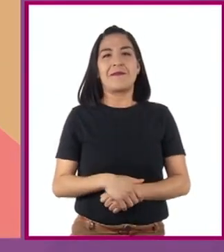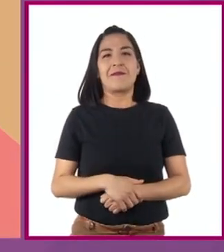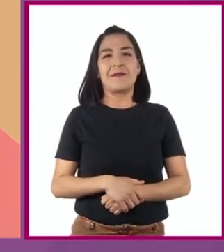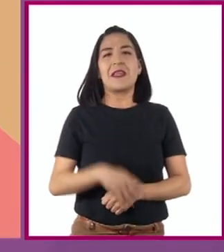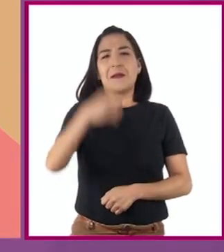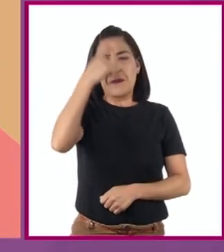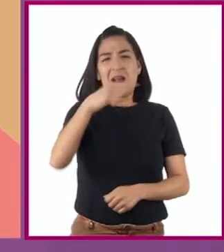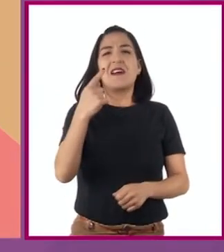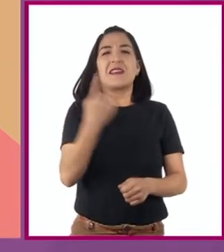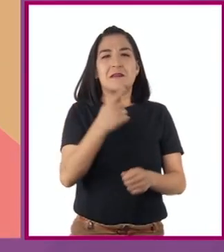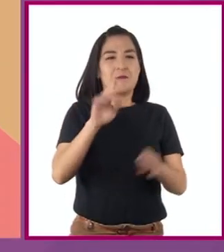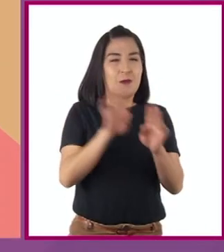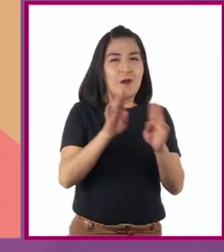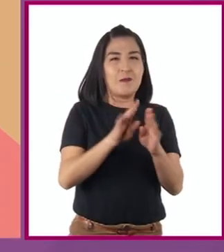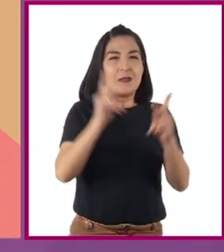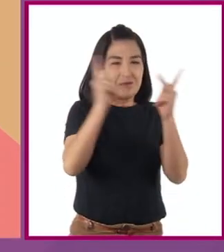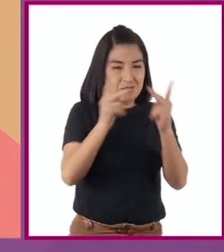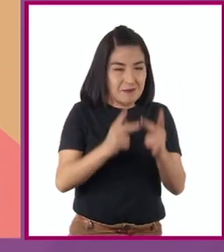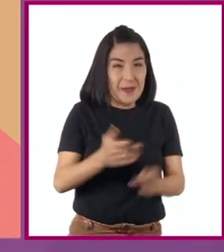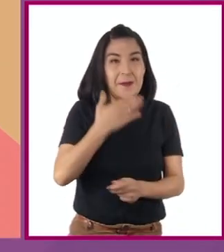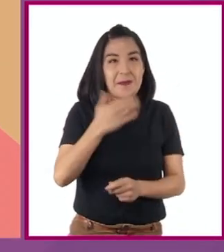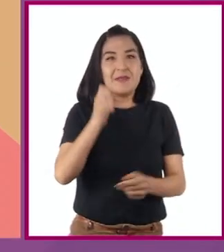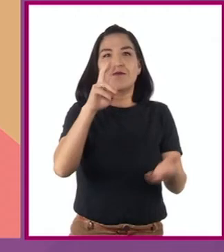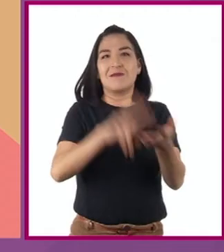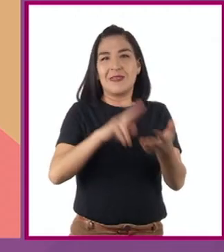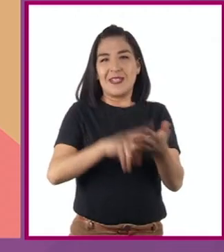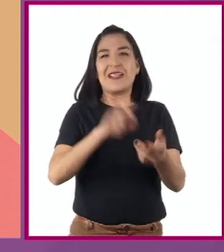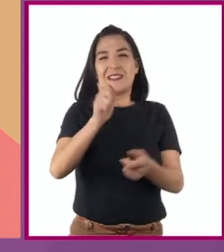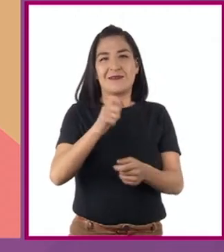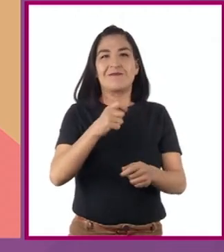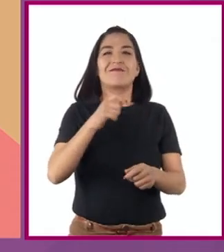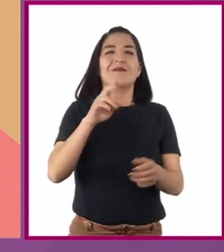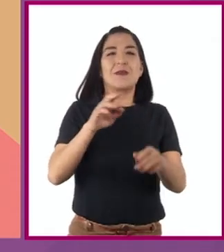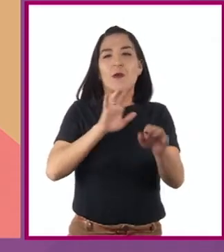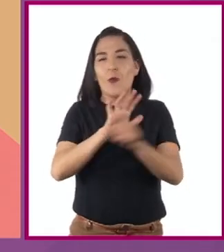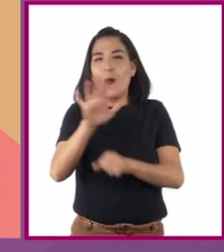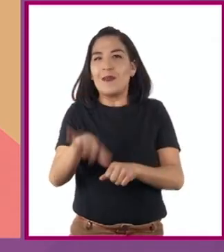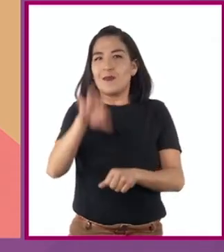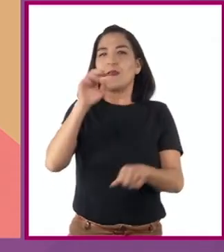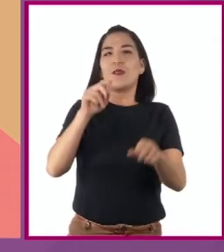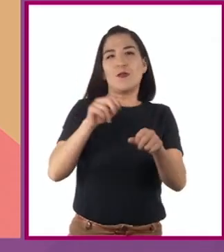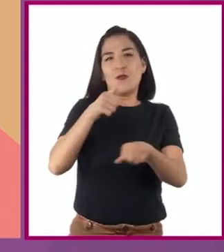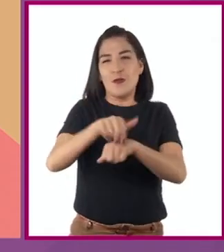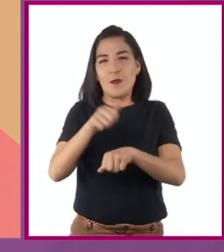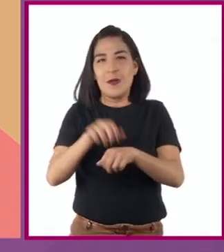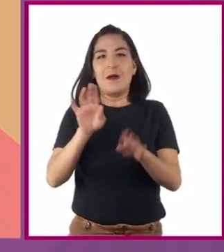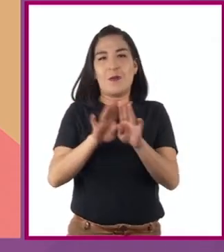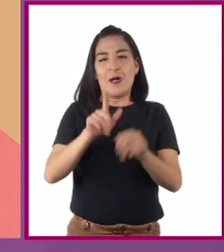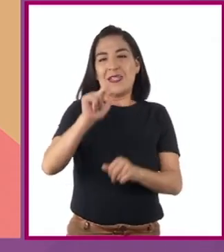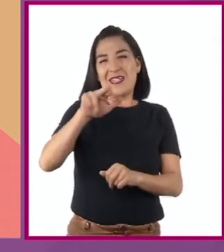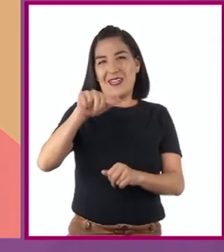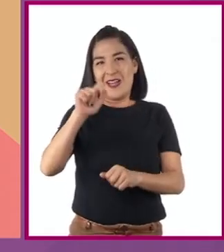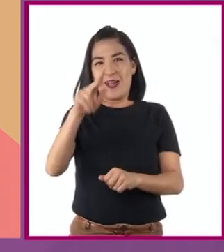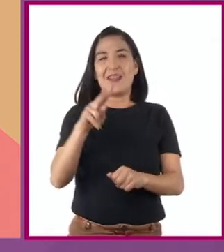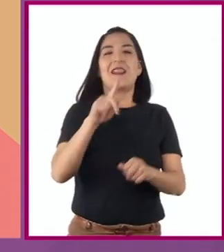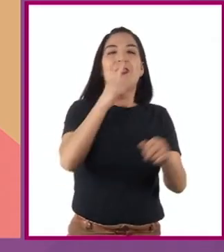¿Para qué comprobar los valores de las incógnitas en un sistema de ecuaciones lineales